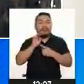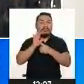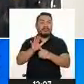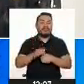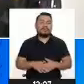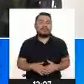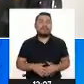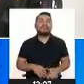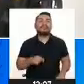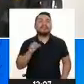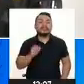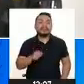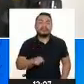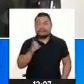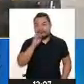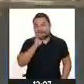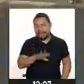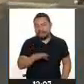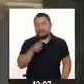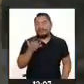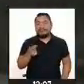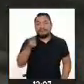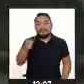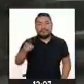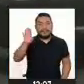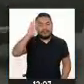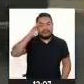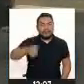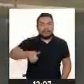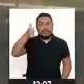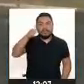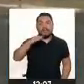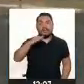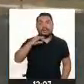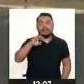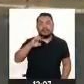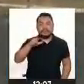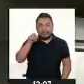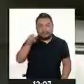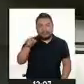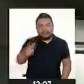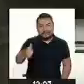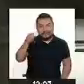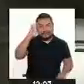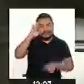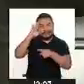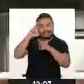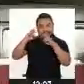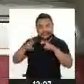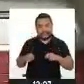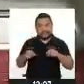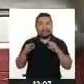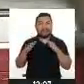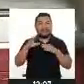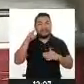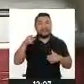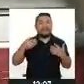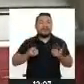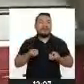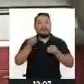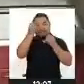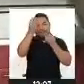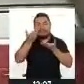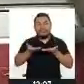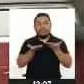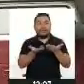discurso que... Bien, Carla, entonces, como mencionábamos, el coronel Víctor Reboredo, jefe de la División de Investigación y Homicidios, viene brindando